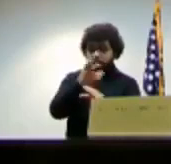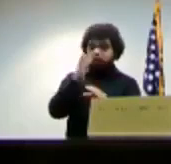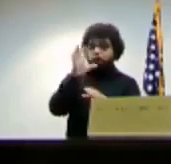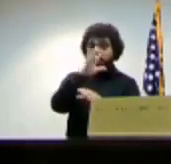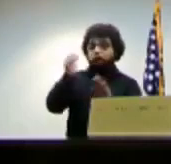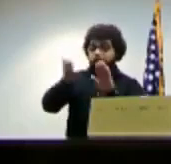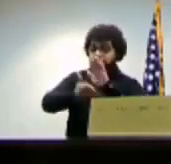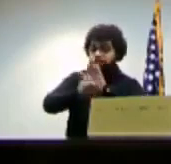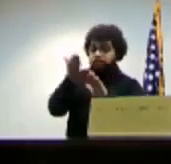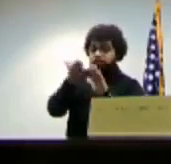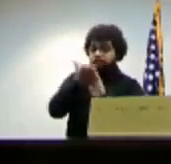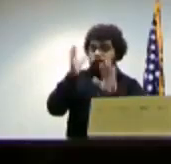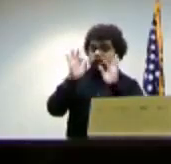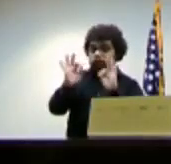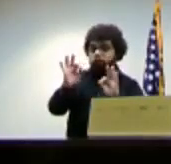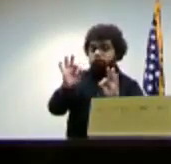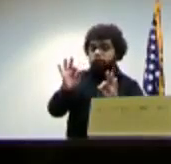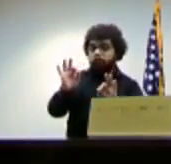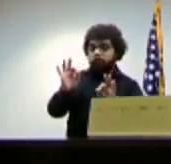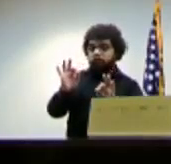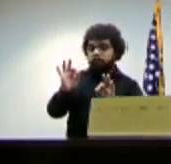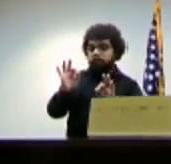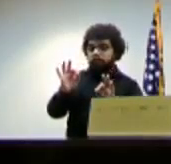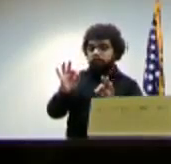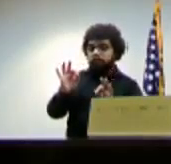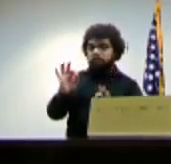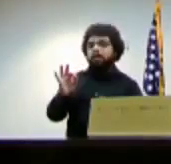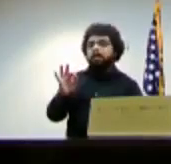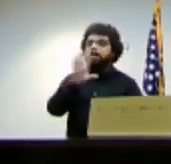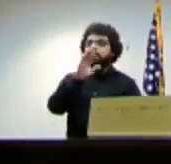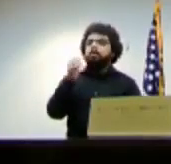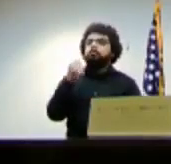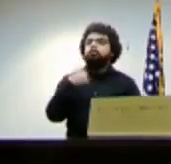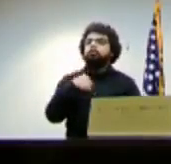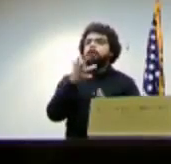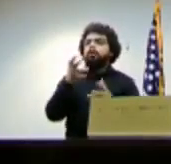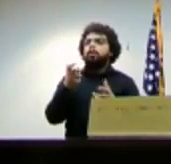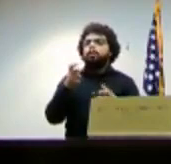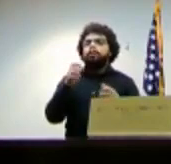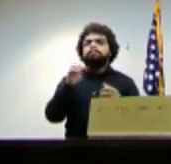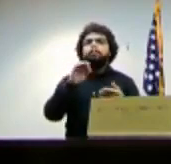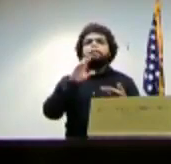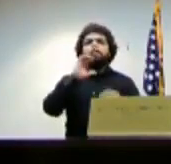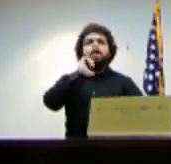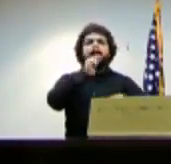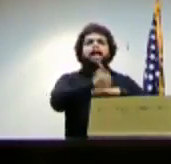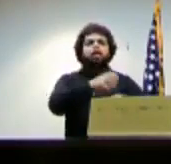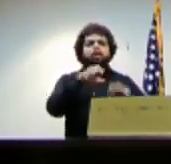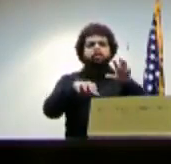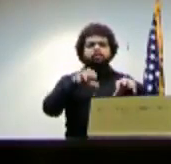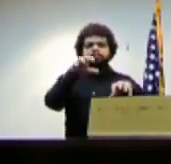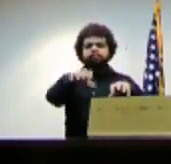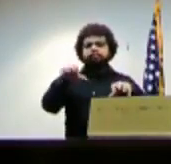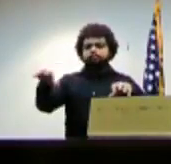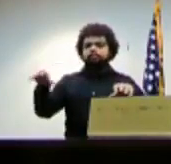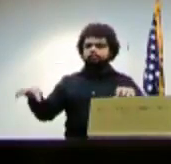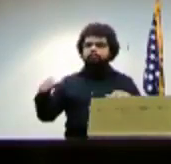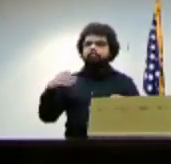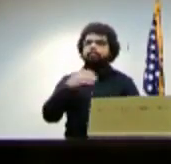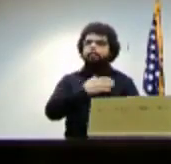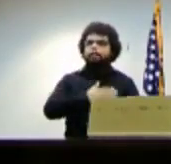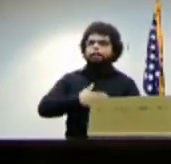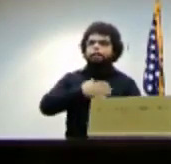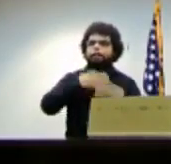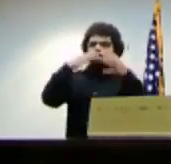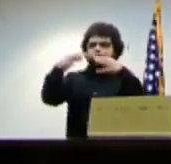han estado haciendo para la fecha. Y quiero que me vaya explicando por planta, porque nosotros tenemos ya información que ustedes nos han